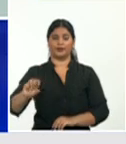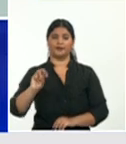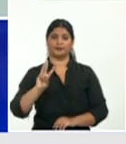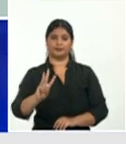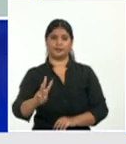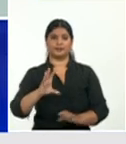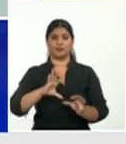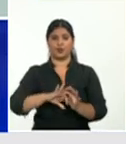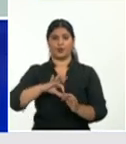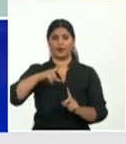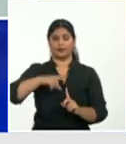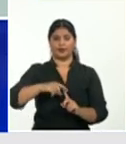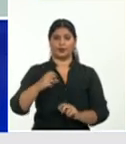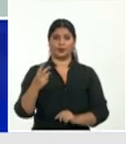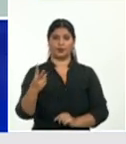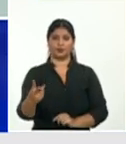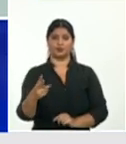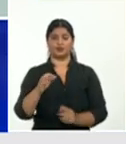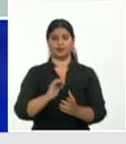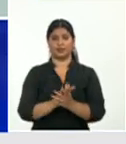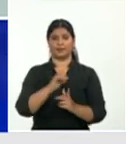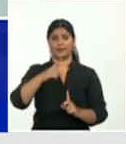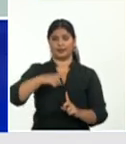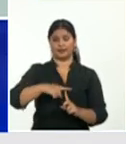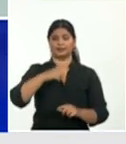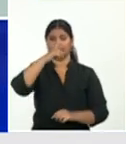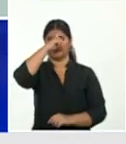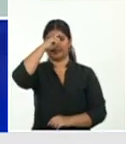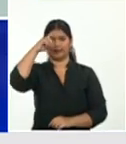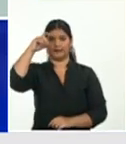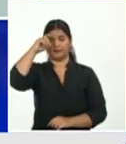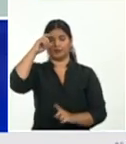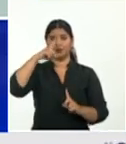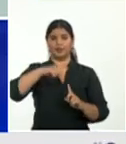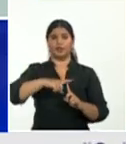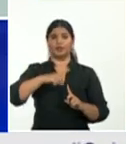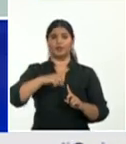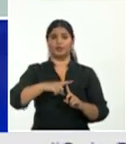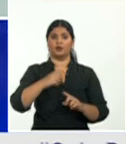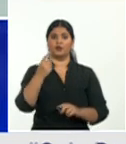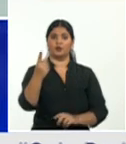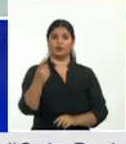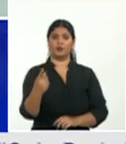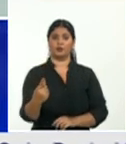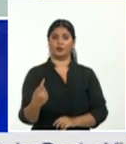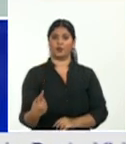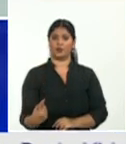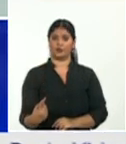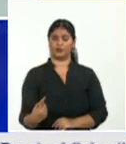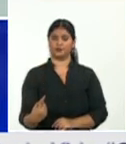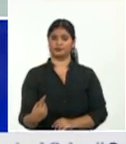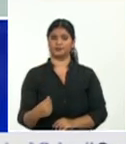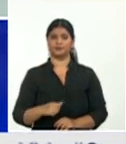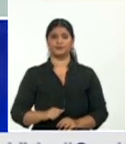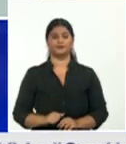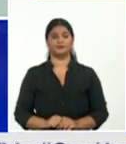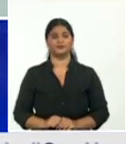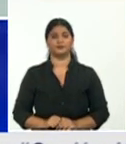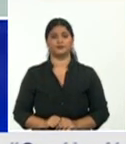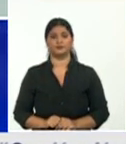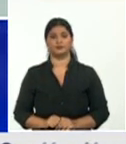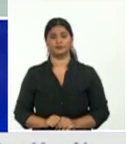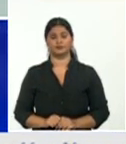Guantánamo 2 y Matanzas, Santi Espíritu y Las Tunas con 1 cada uno, que